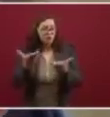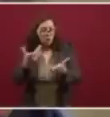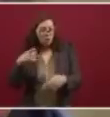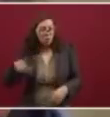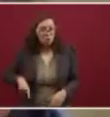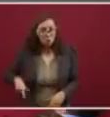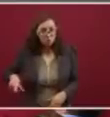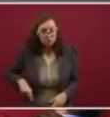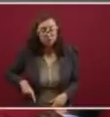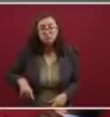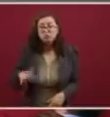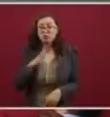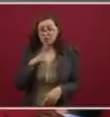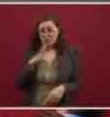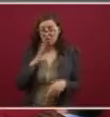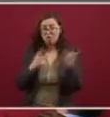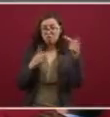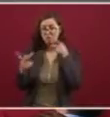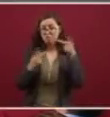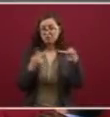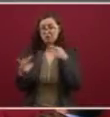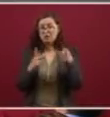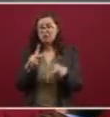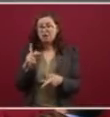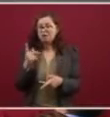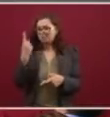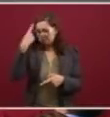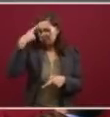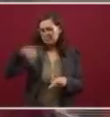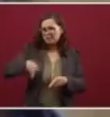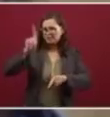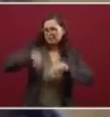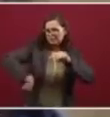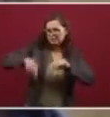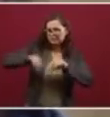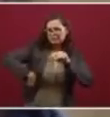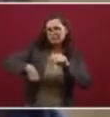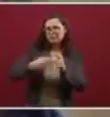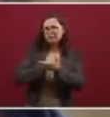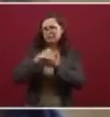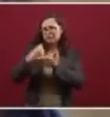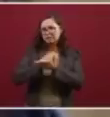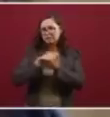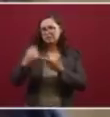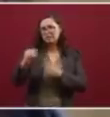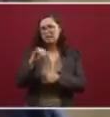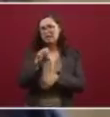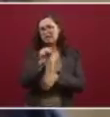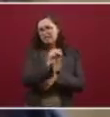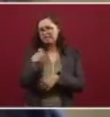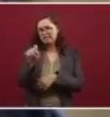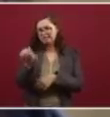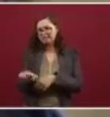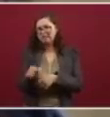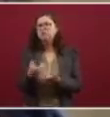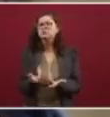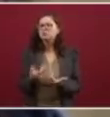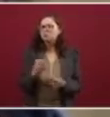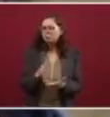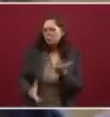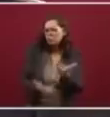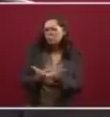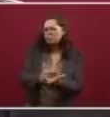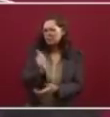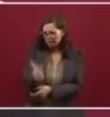gobierno un plan y la disposición para abolir el anastosismo de los créditos del ISSSTE y, de ser así, ¿cuál sería la